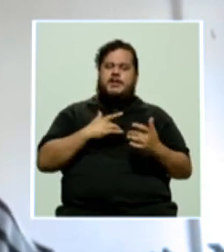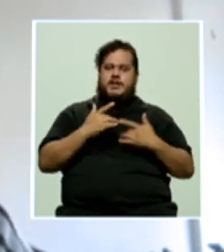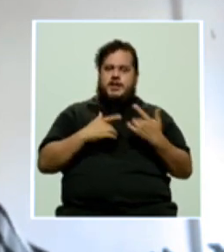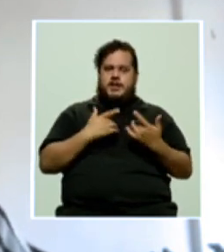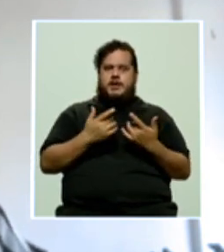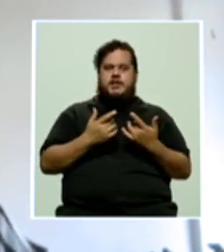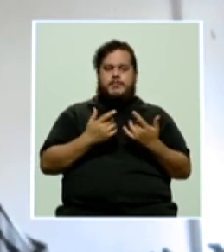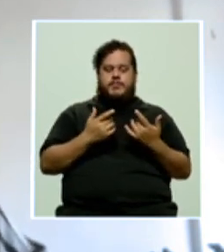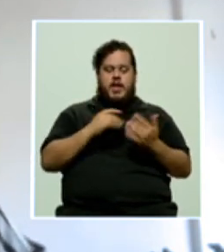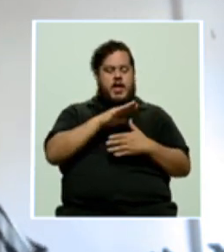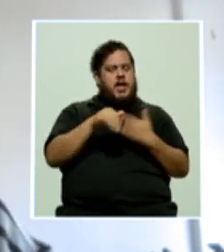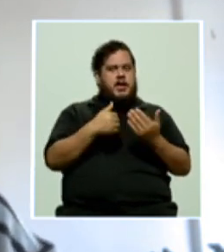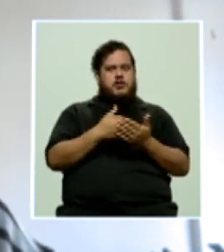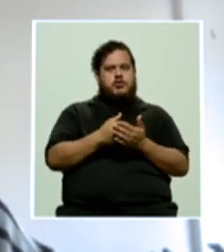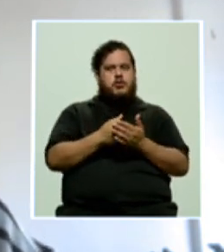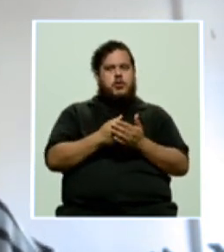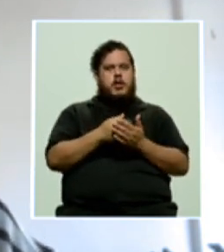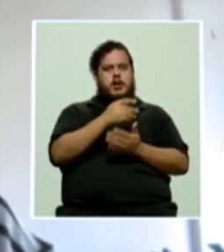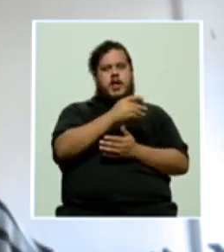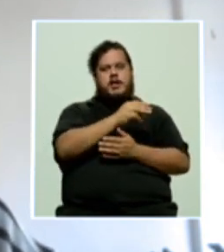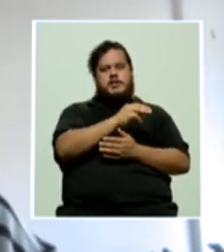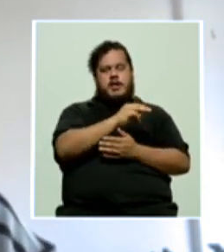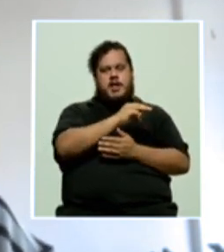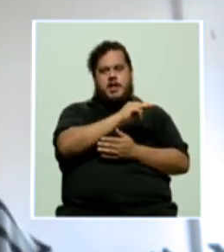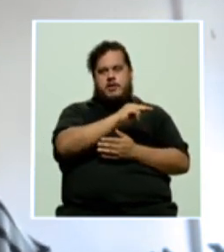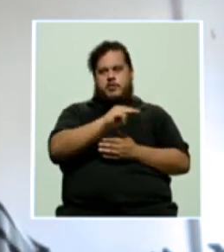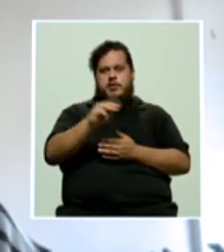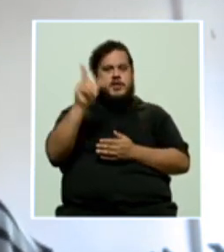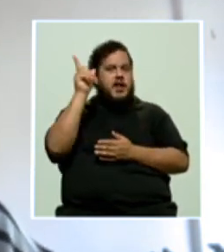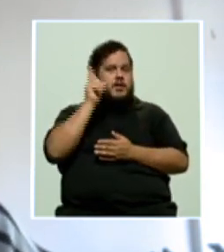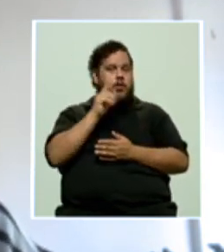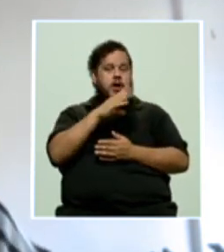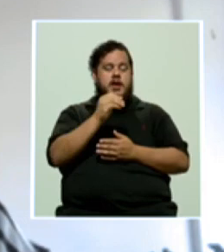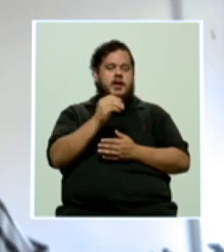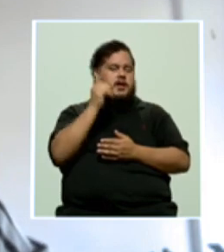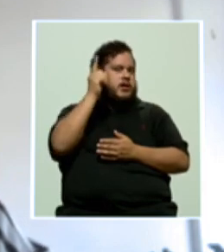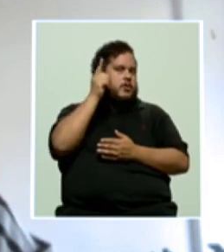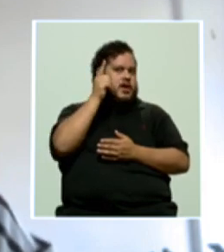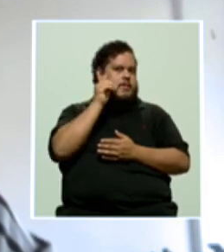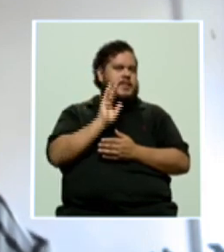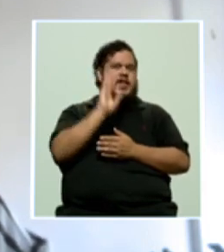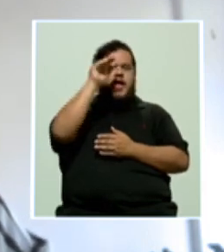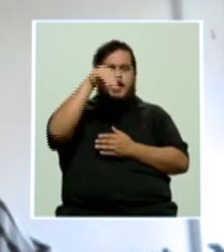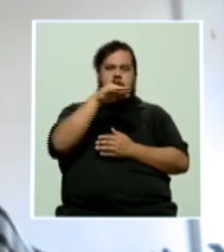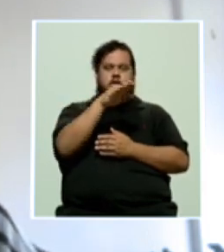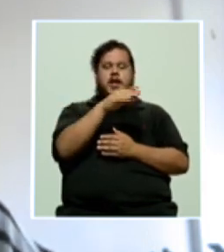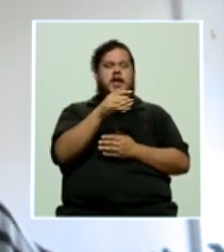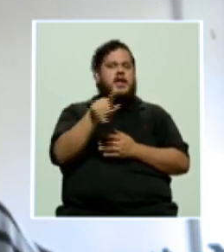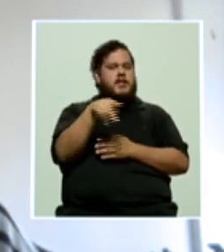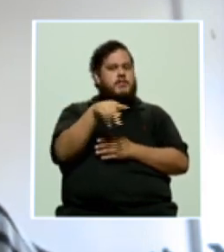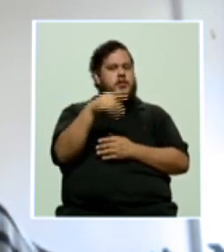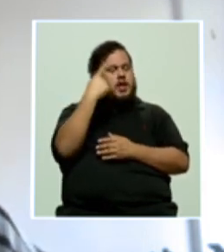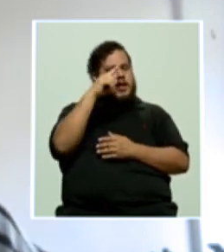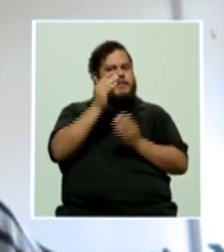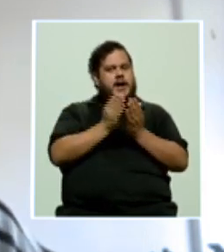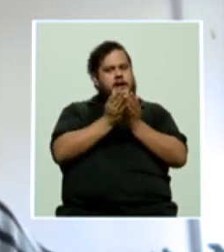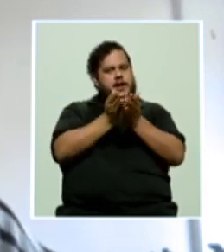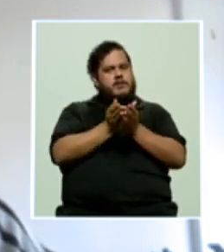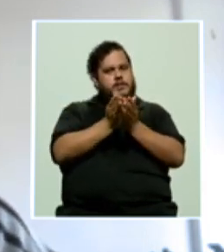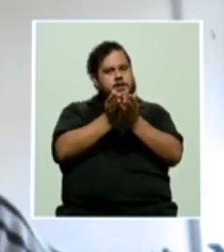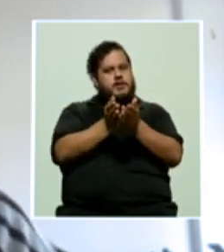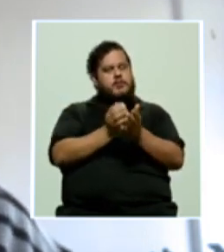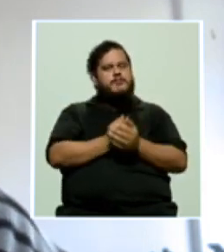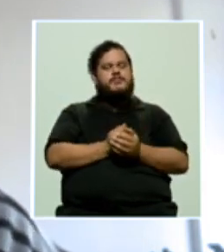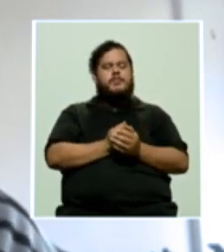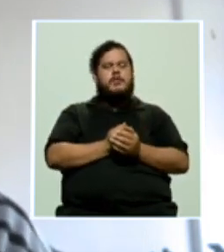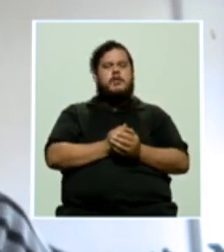momentos en todas las costas de Limón y obviamente ese oleaje es peligroso para la navegación de embarcaciones pequeñas y